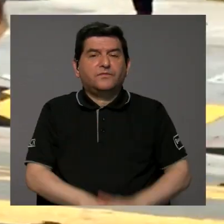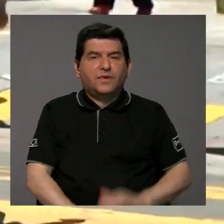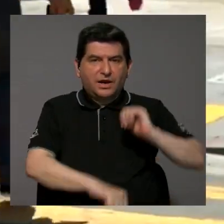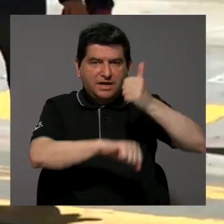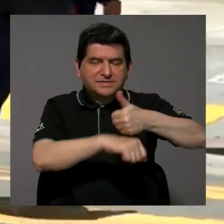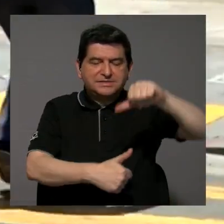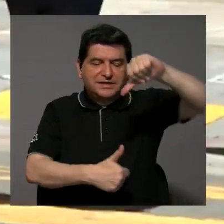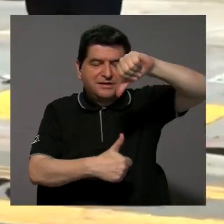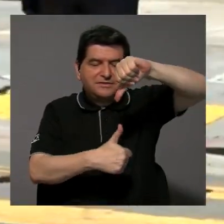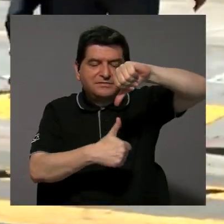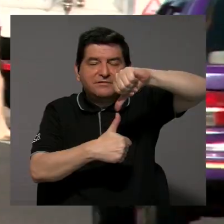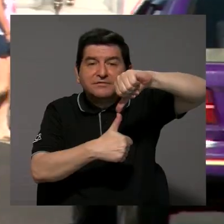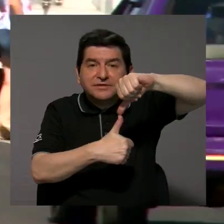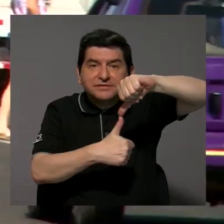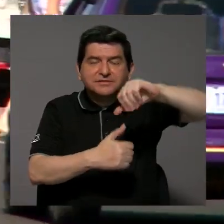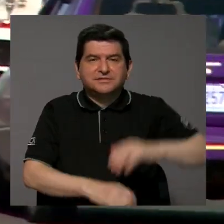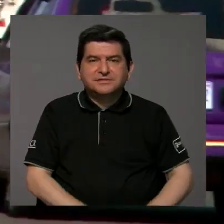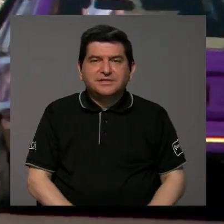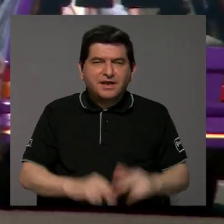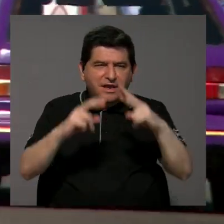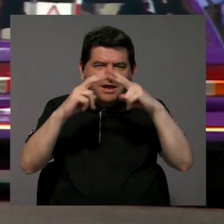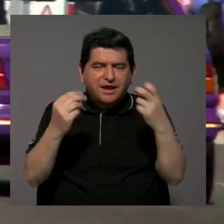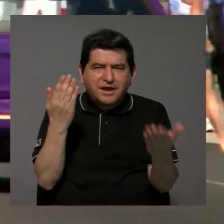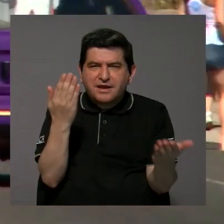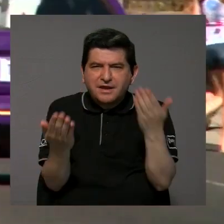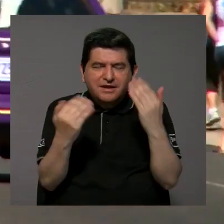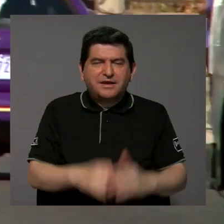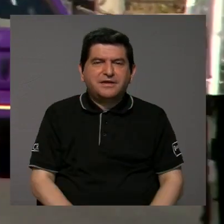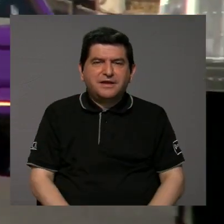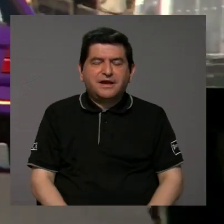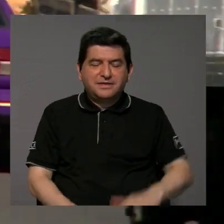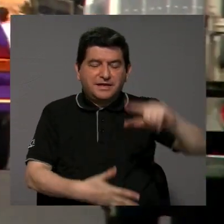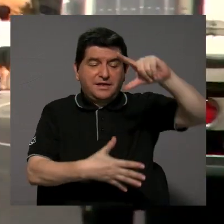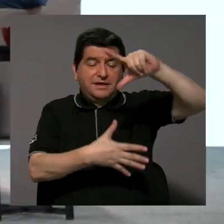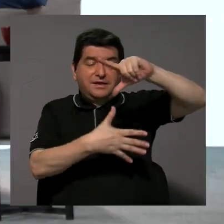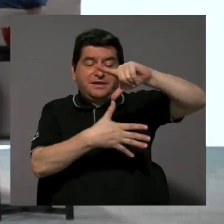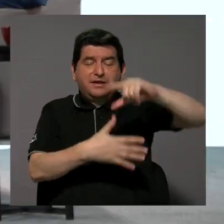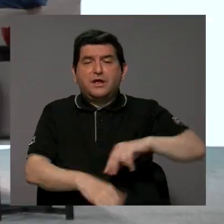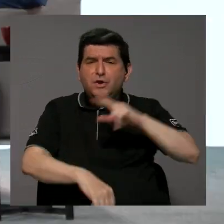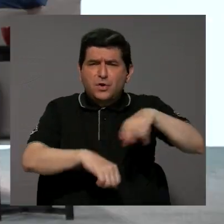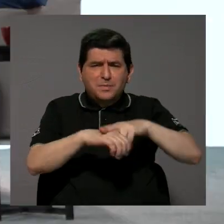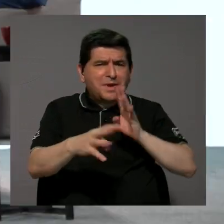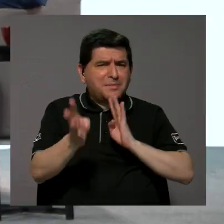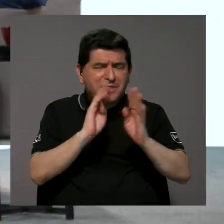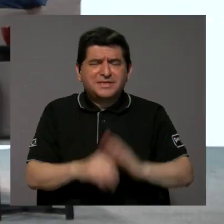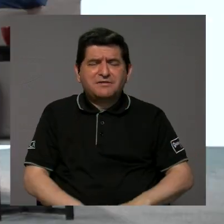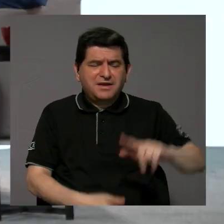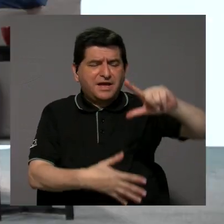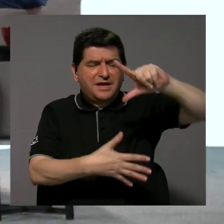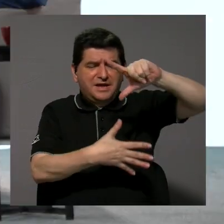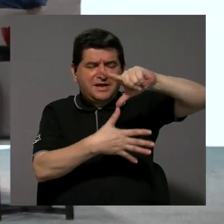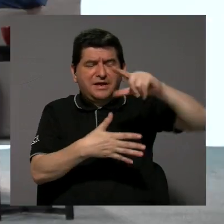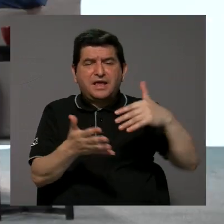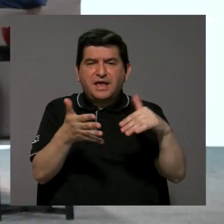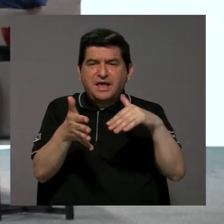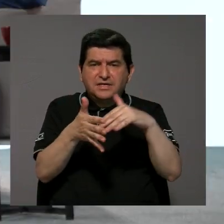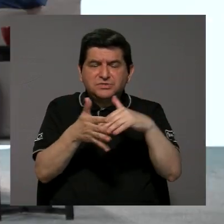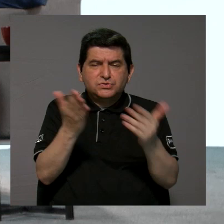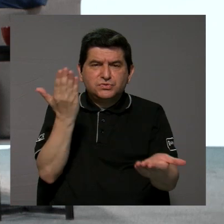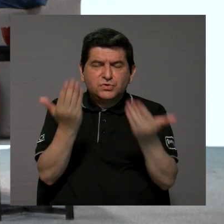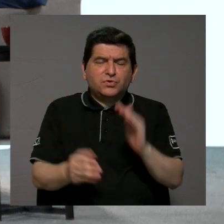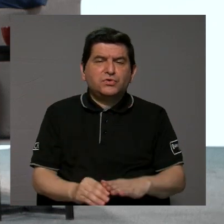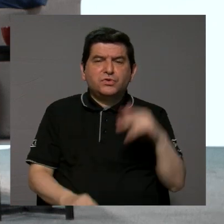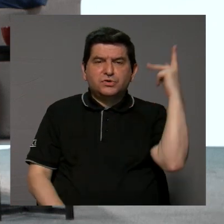a Centroamérica en el análisis comparado en América Latina, porque normalmente cuando se habla en América Latina, en los estudios comparados de